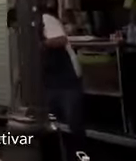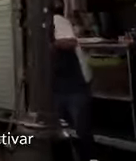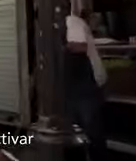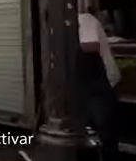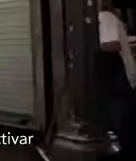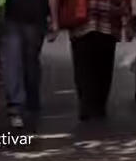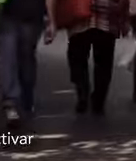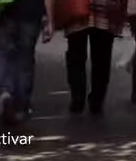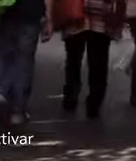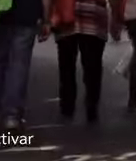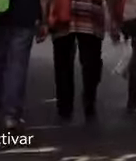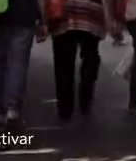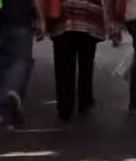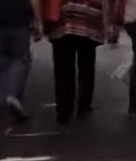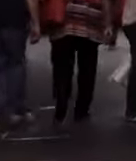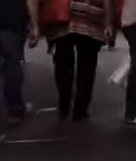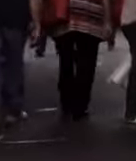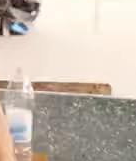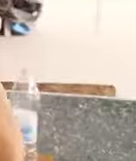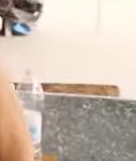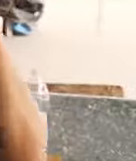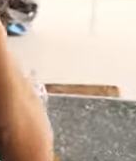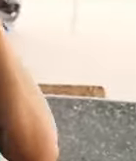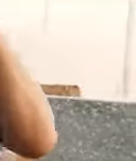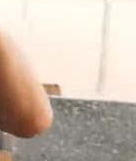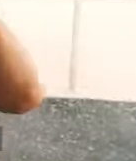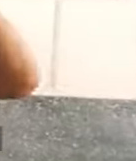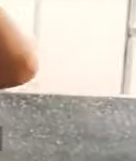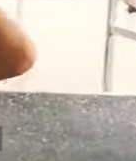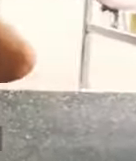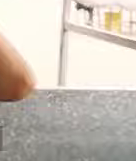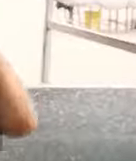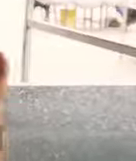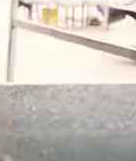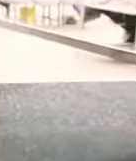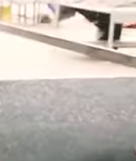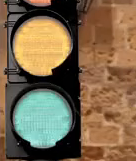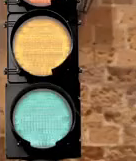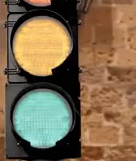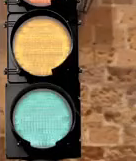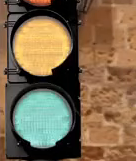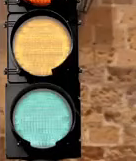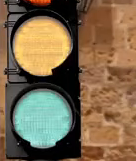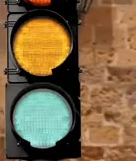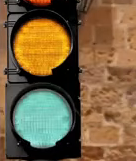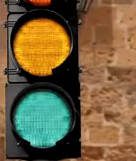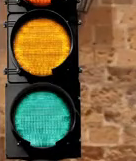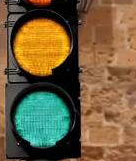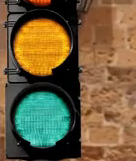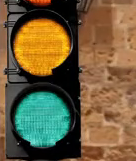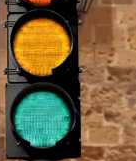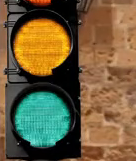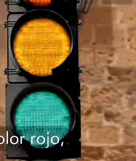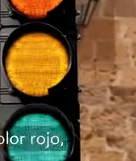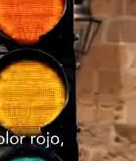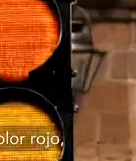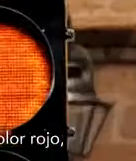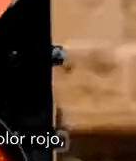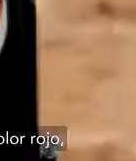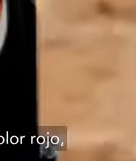Con el sistema Semáforo podremos reactivar nuestra economía y seguir cuidándonos en la nueva normalidad. Conoce cómo funciona cada